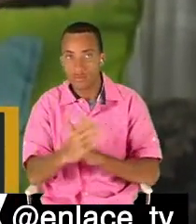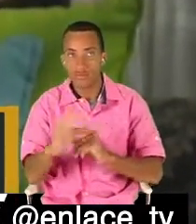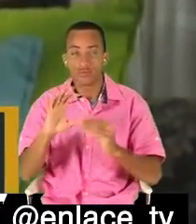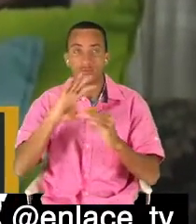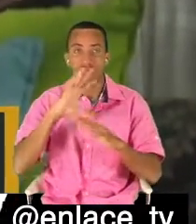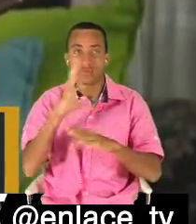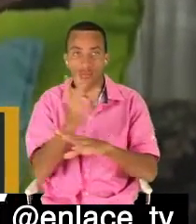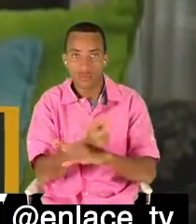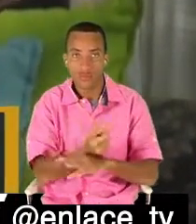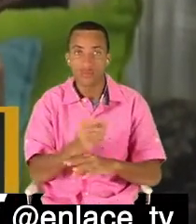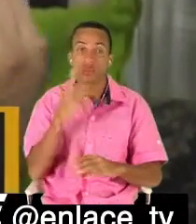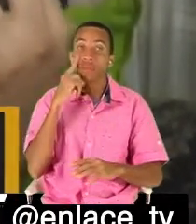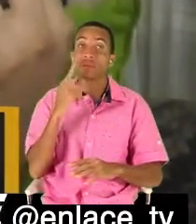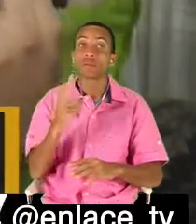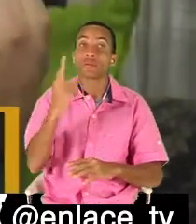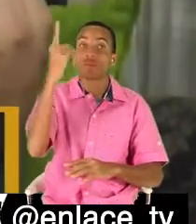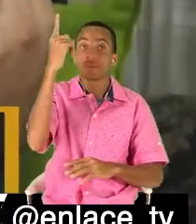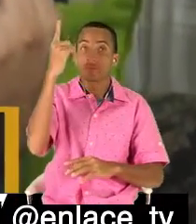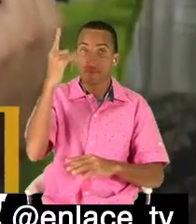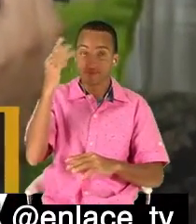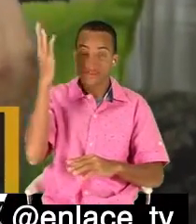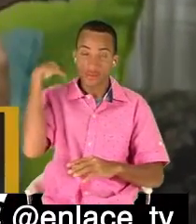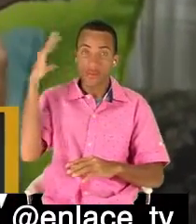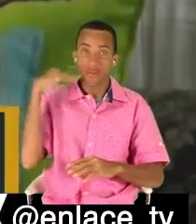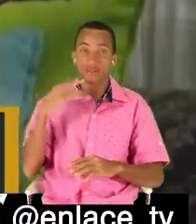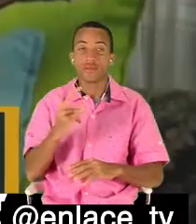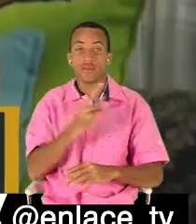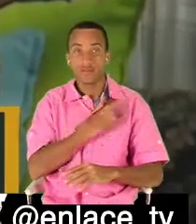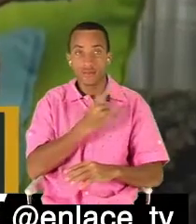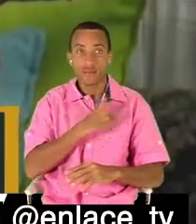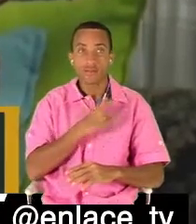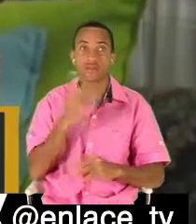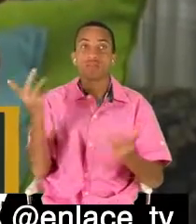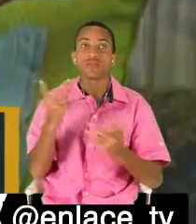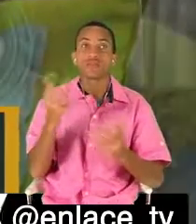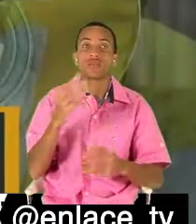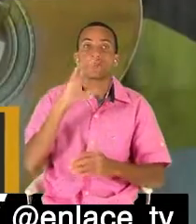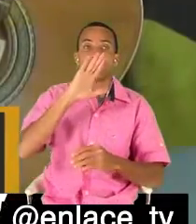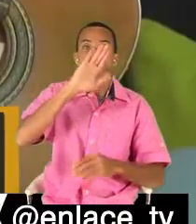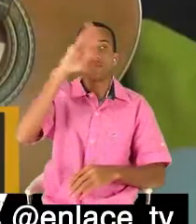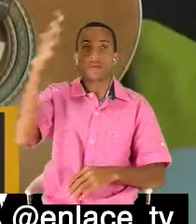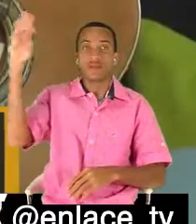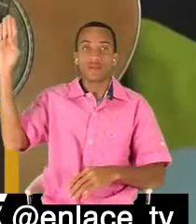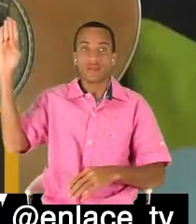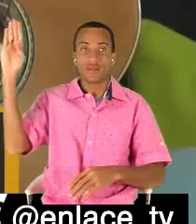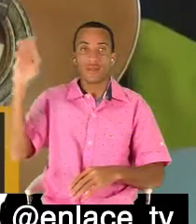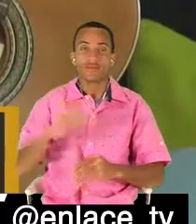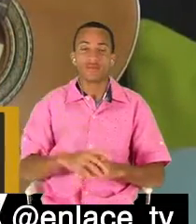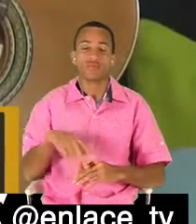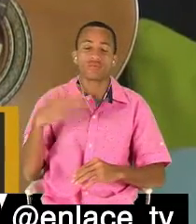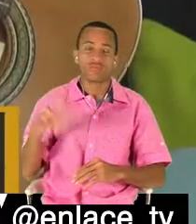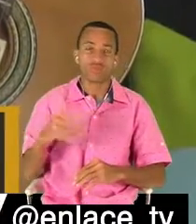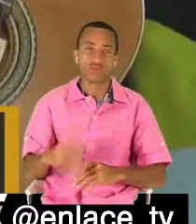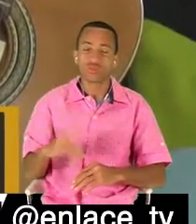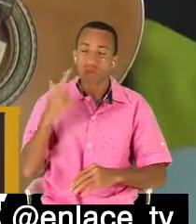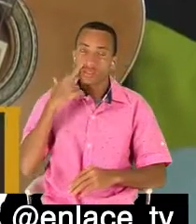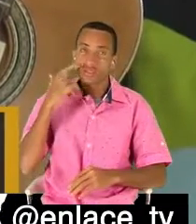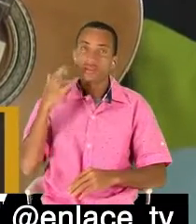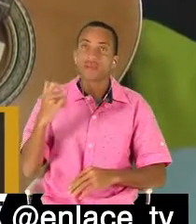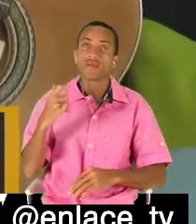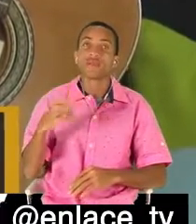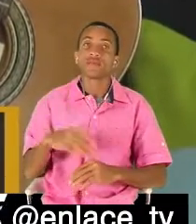primer lugar de un festival nacional interuniversitario efectuado en Barranquilla. Excelente, fue una experiencia muy chévere,